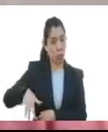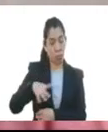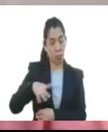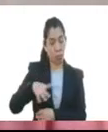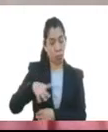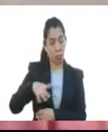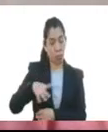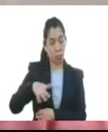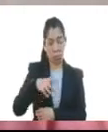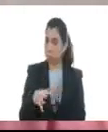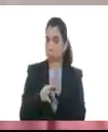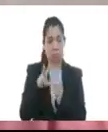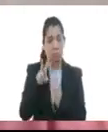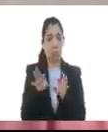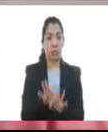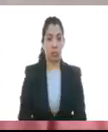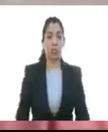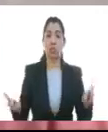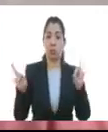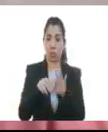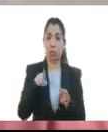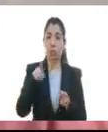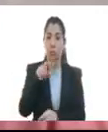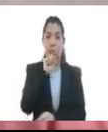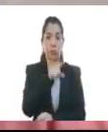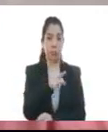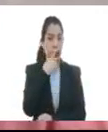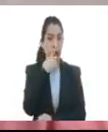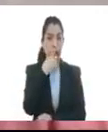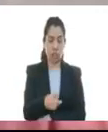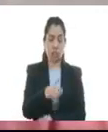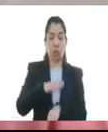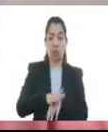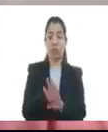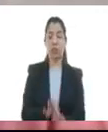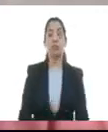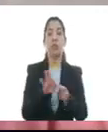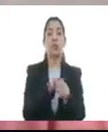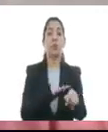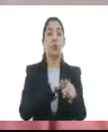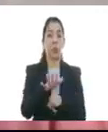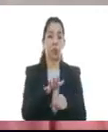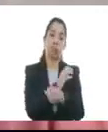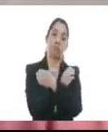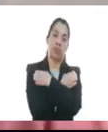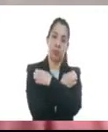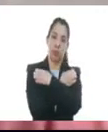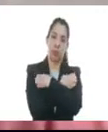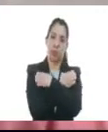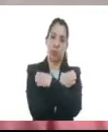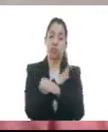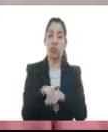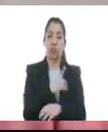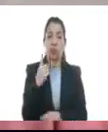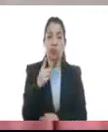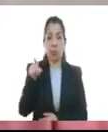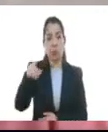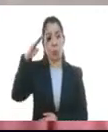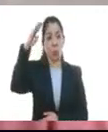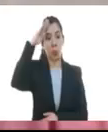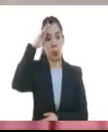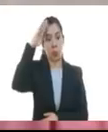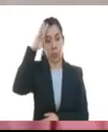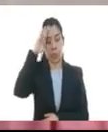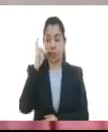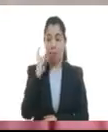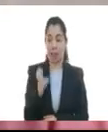que consideras que lo más importante es la educación, supongo que estarías considerando que esa